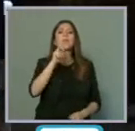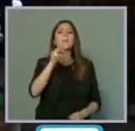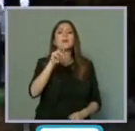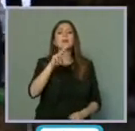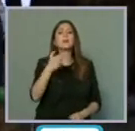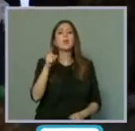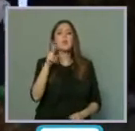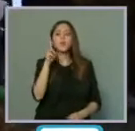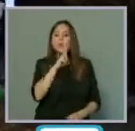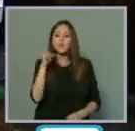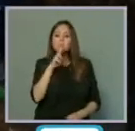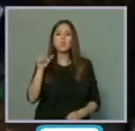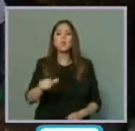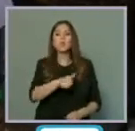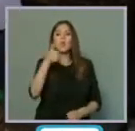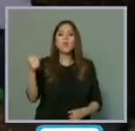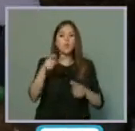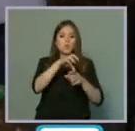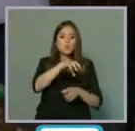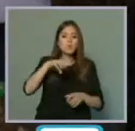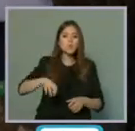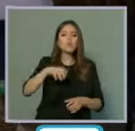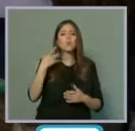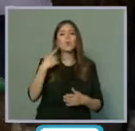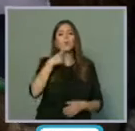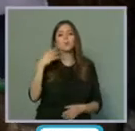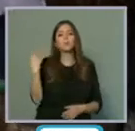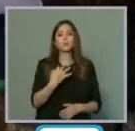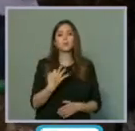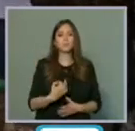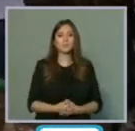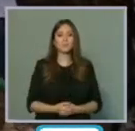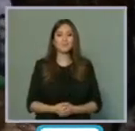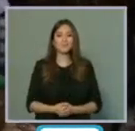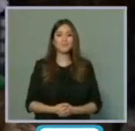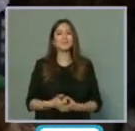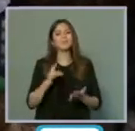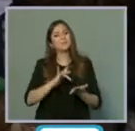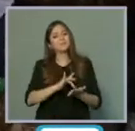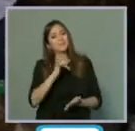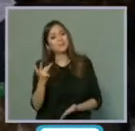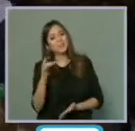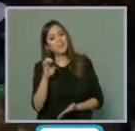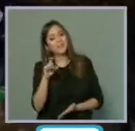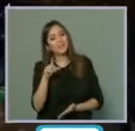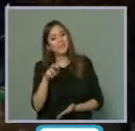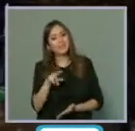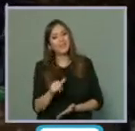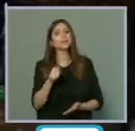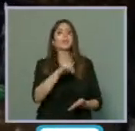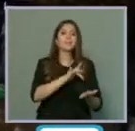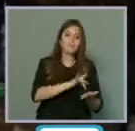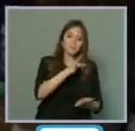miren, y estos pastelitos que para qué le cuento. Bueno, gracias, Elena. ¿A usted?